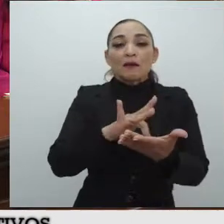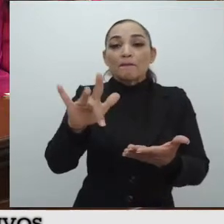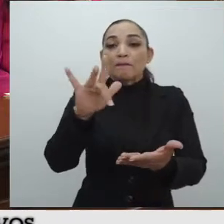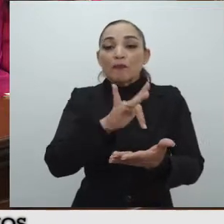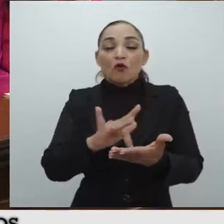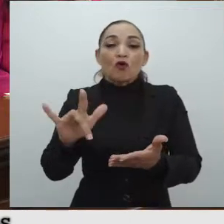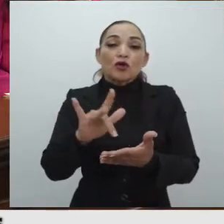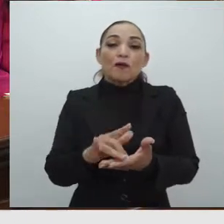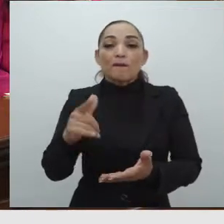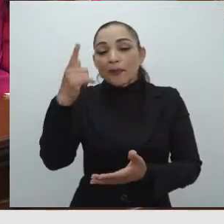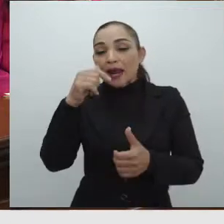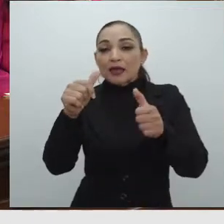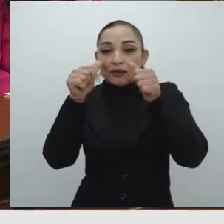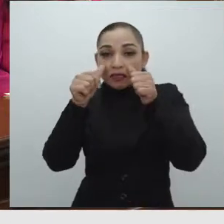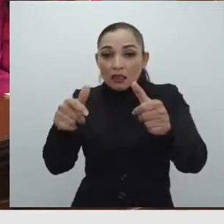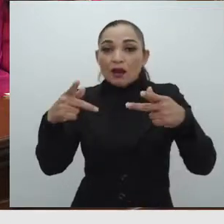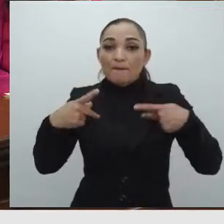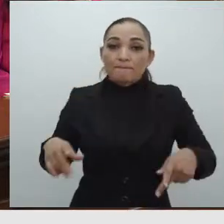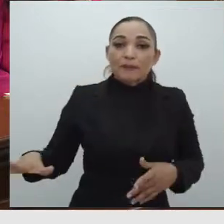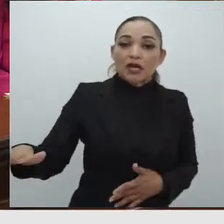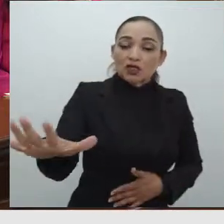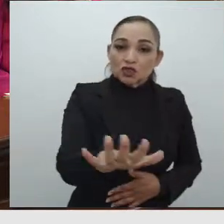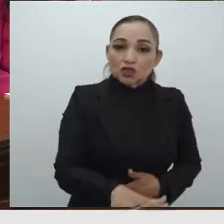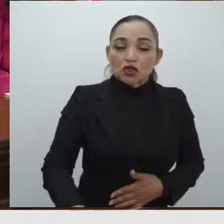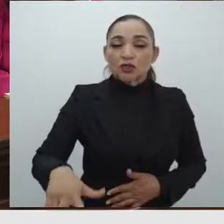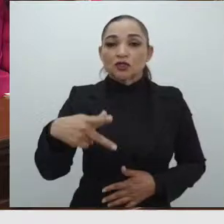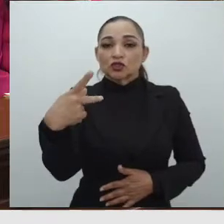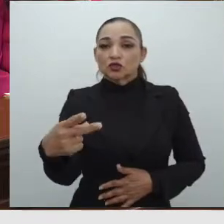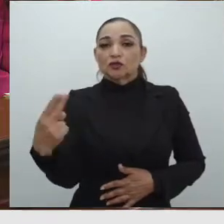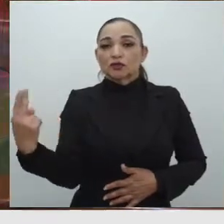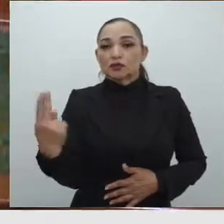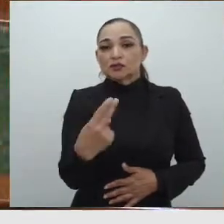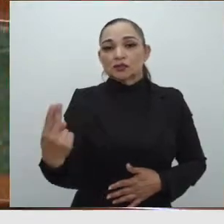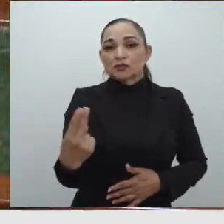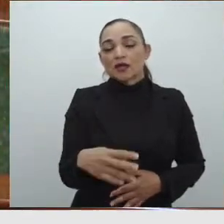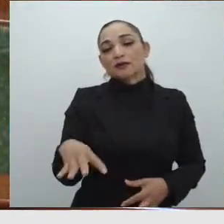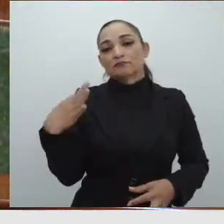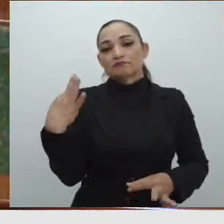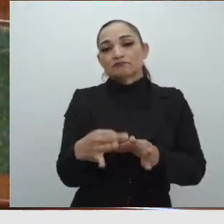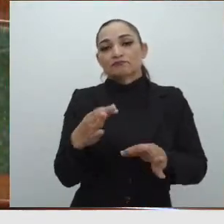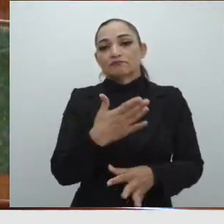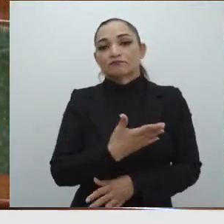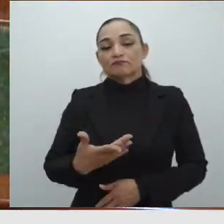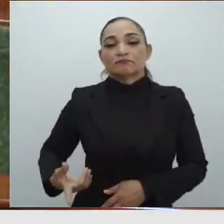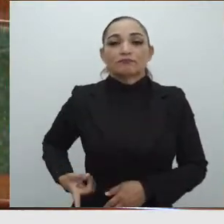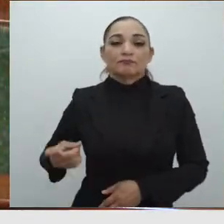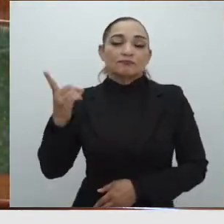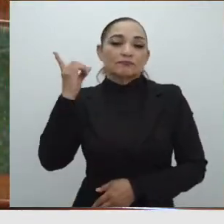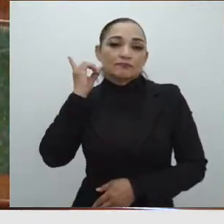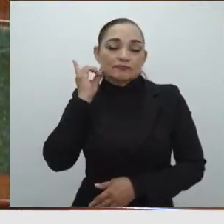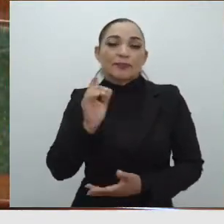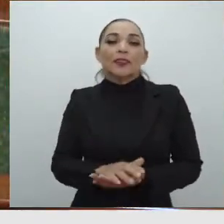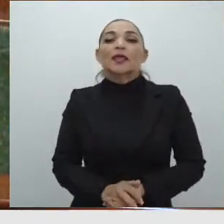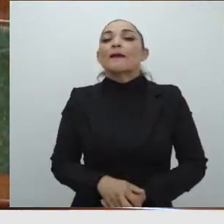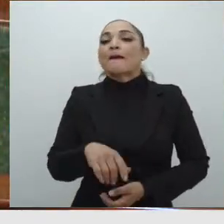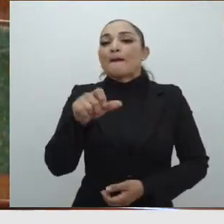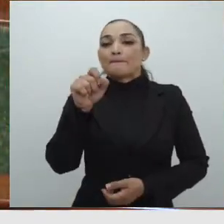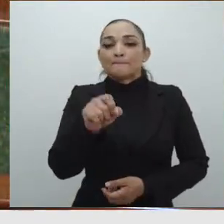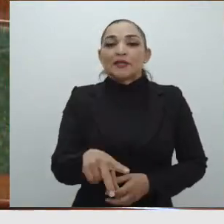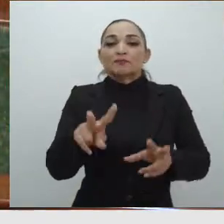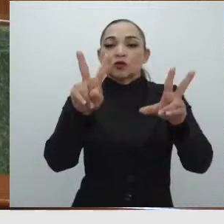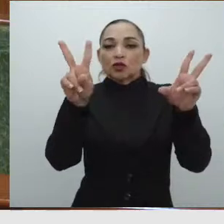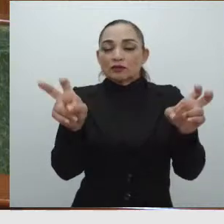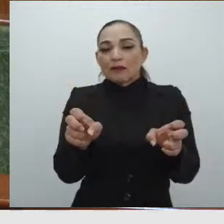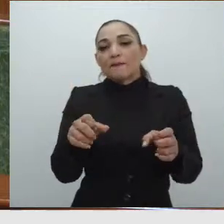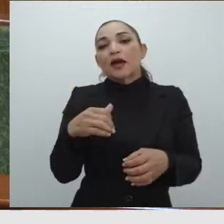ciudadanos. Es cuanto, diputada presidenta. Gracias. Gracias, diputada. Para este mismo punto ha pedido el uso de la voz el